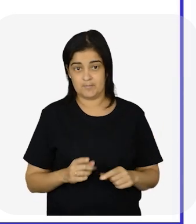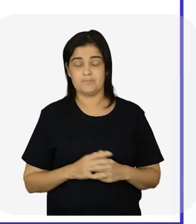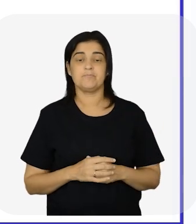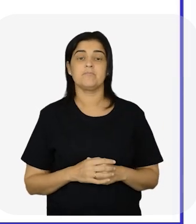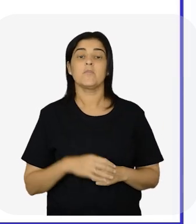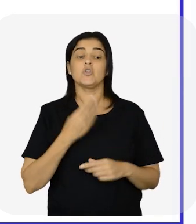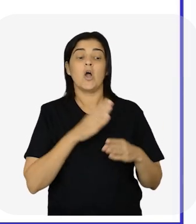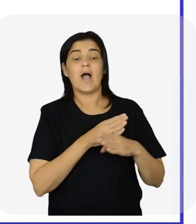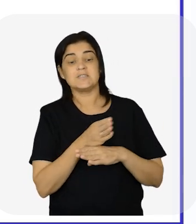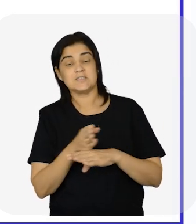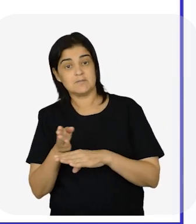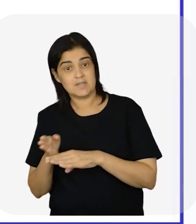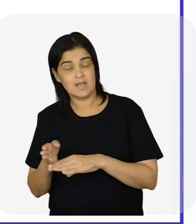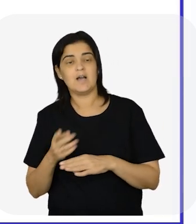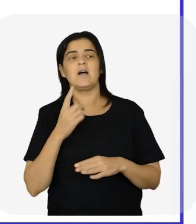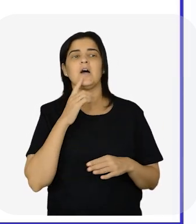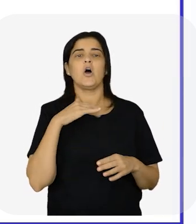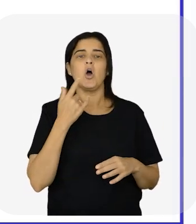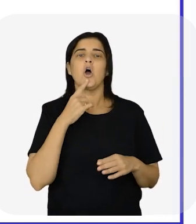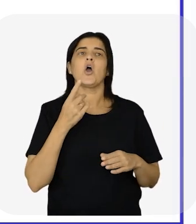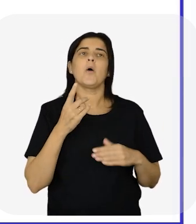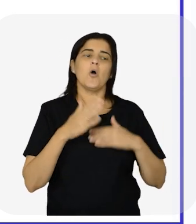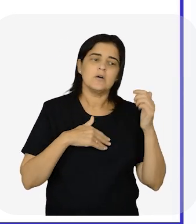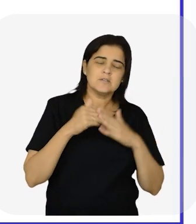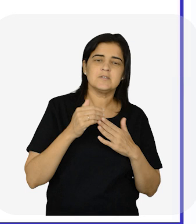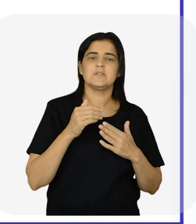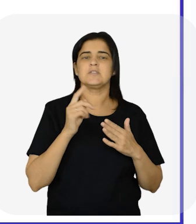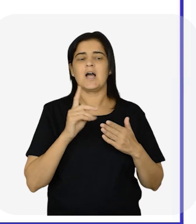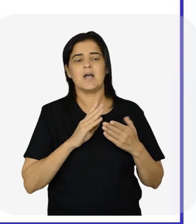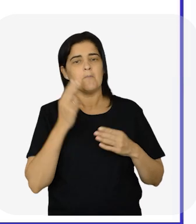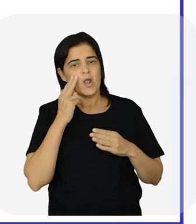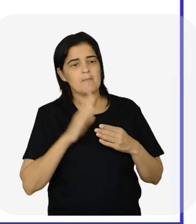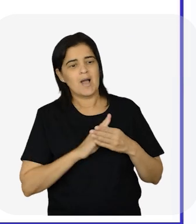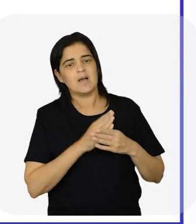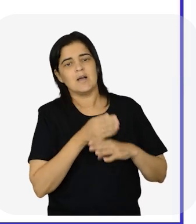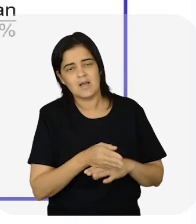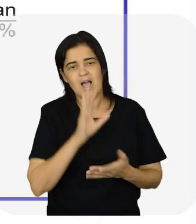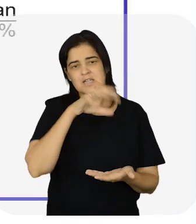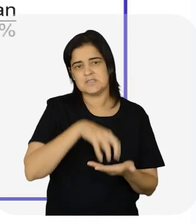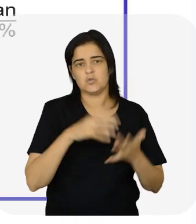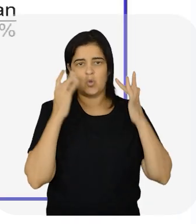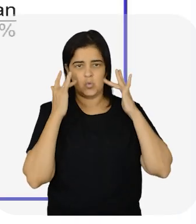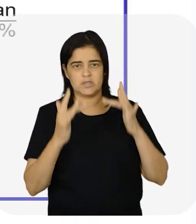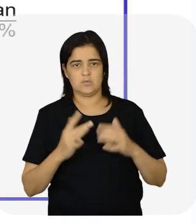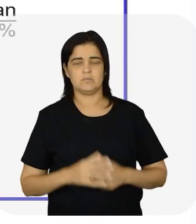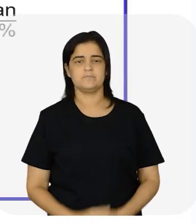la accesibilidad, bueno, las barreras arquitectónicas, los problemas de accesibilidad al centro educativo.